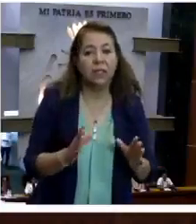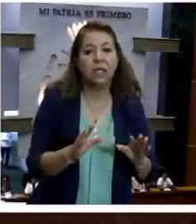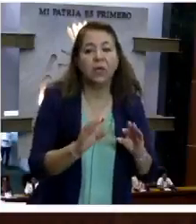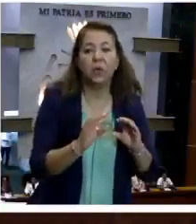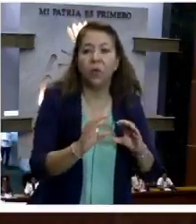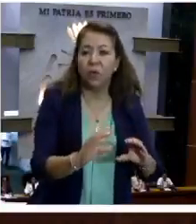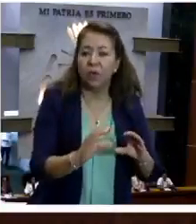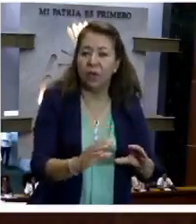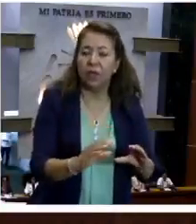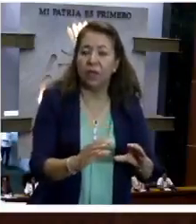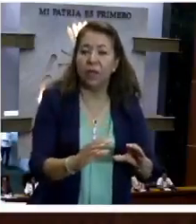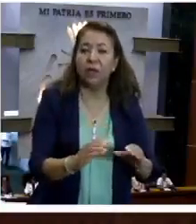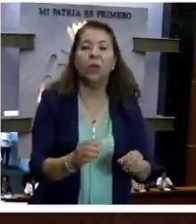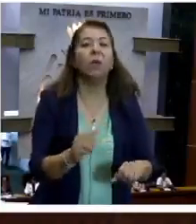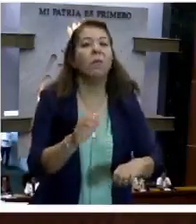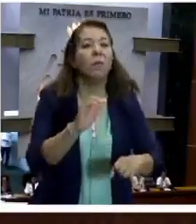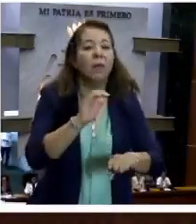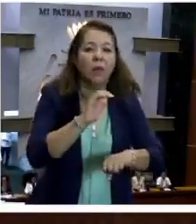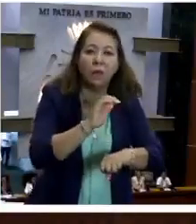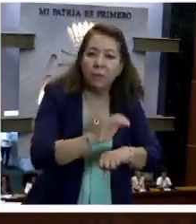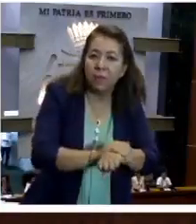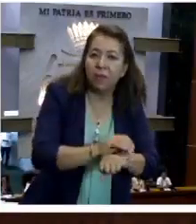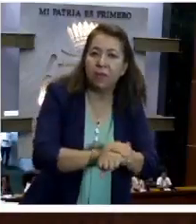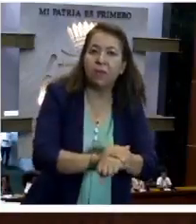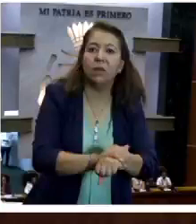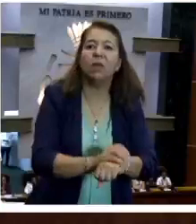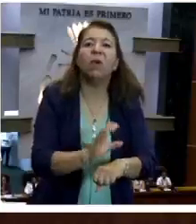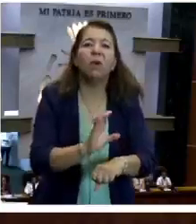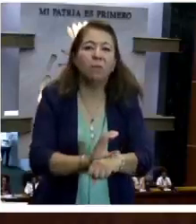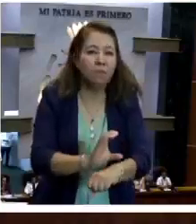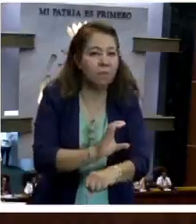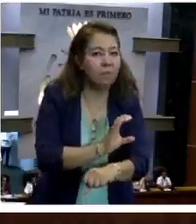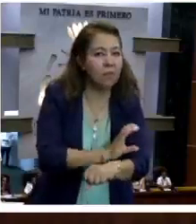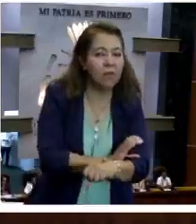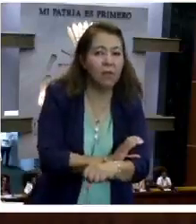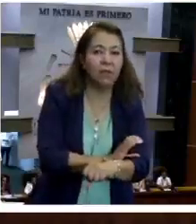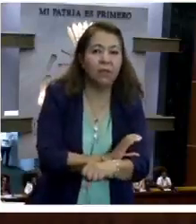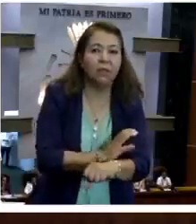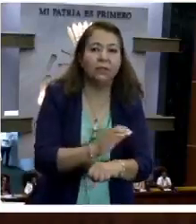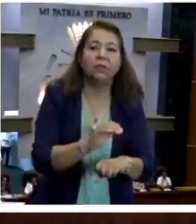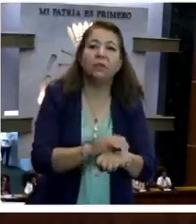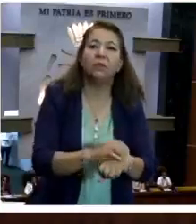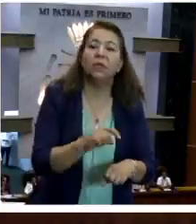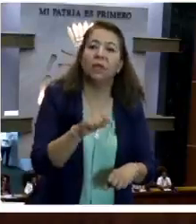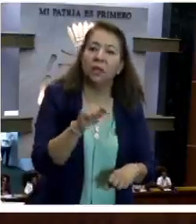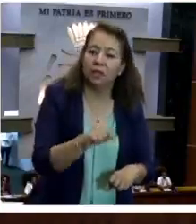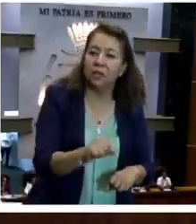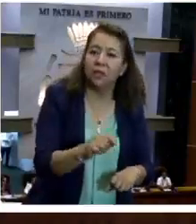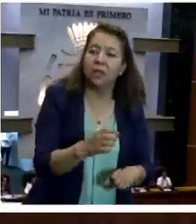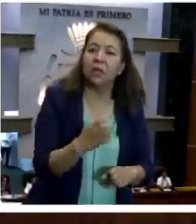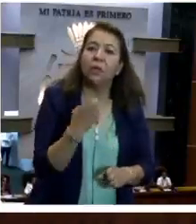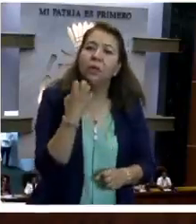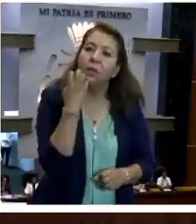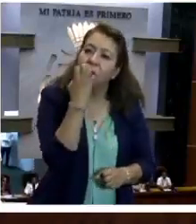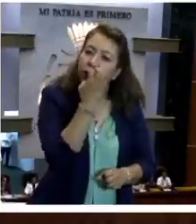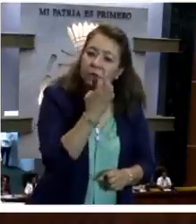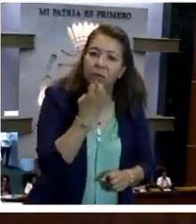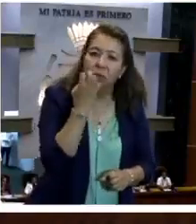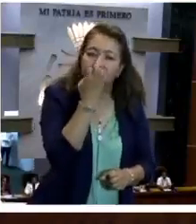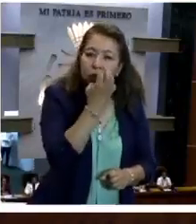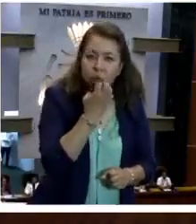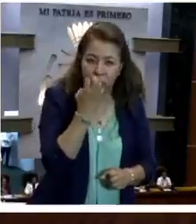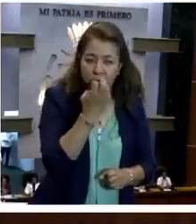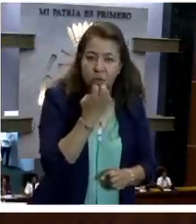Tratarnos como amigos, como compañeros de una escuela, a efecto